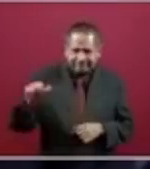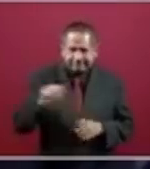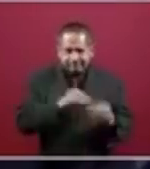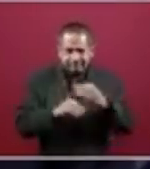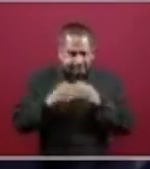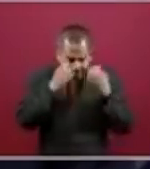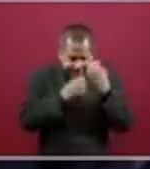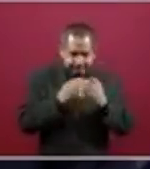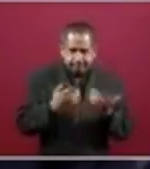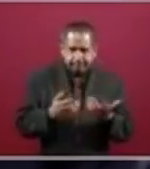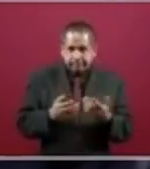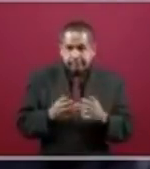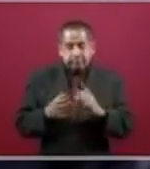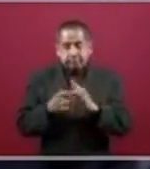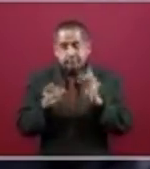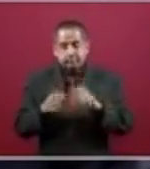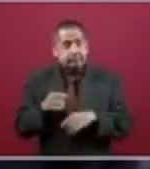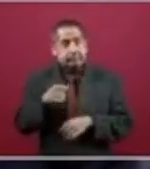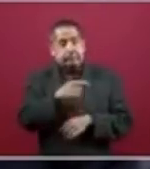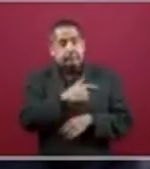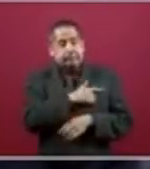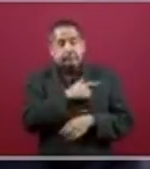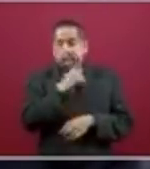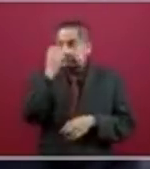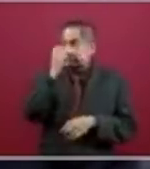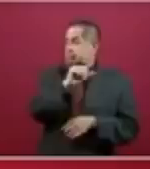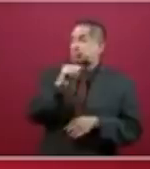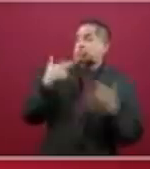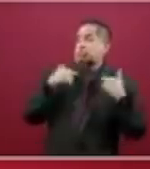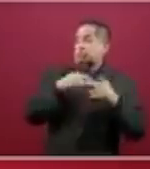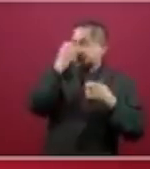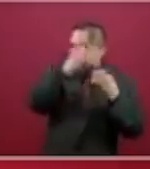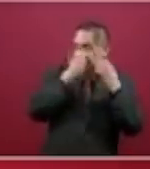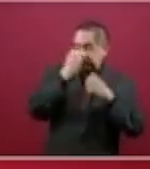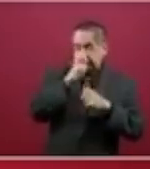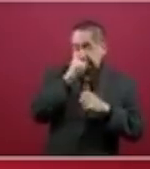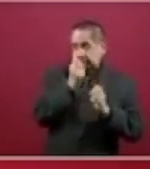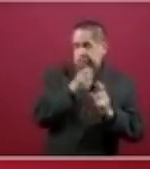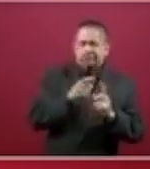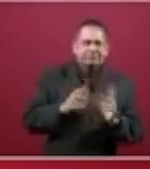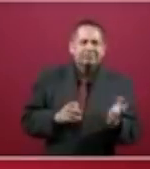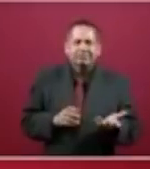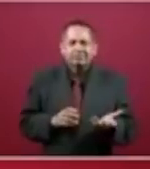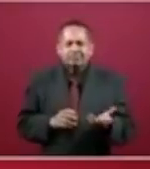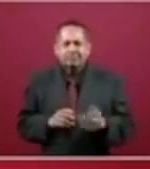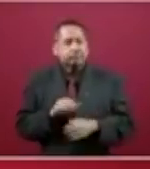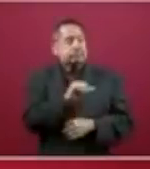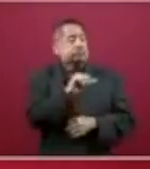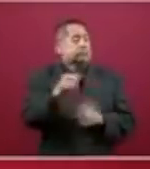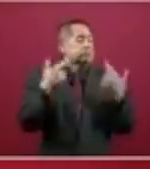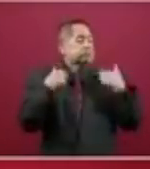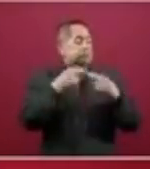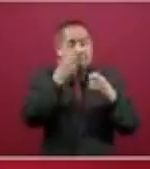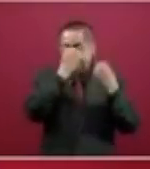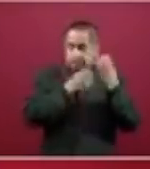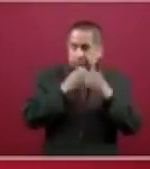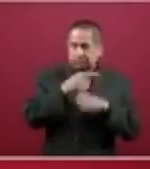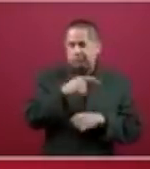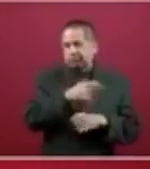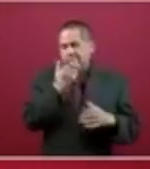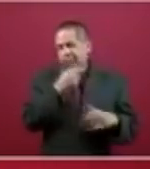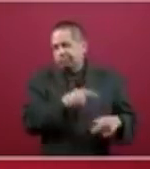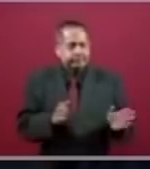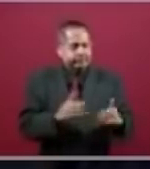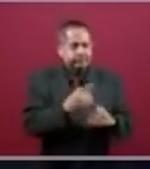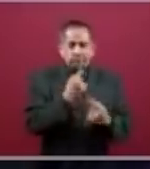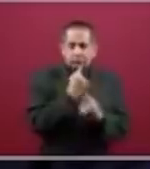porque eso sí le gusta a los conservadores. En este sentido, el primer mandatario hizo referencia a las estancias infantiles y